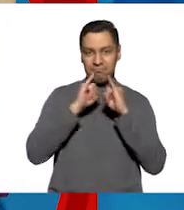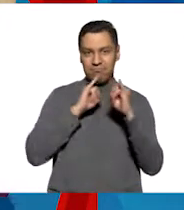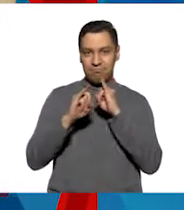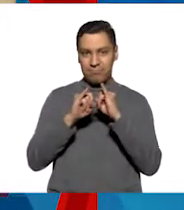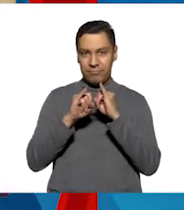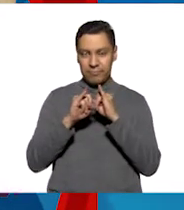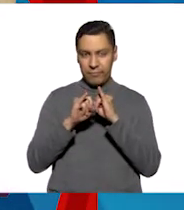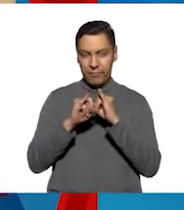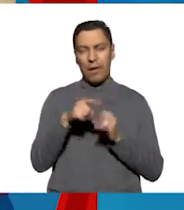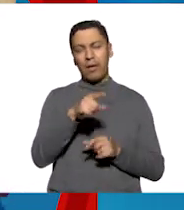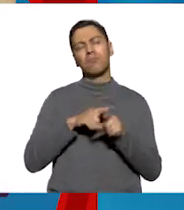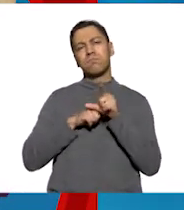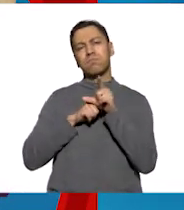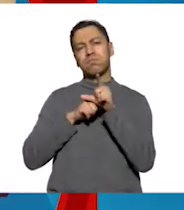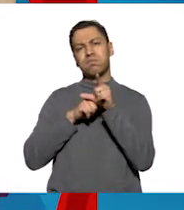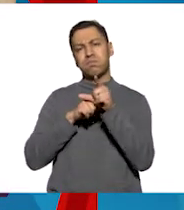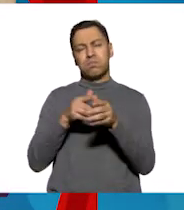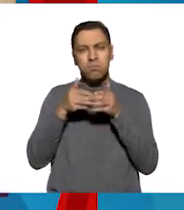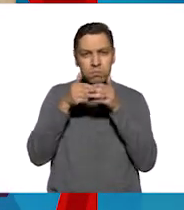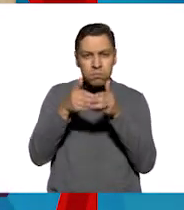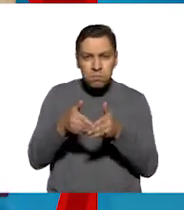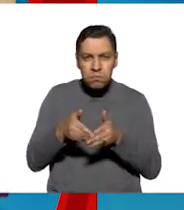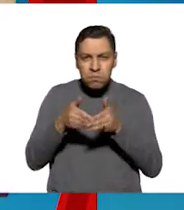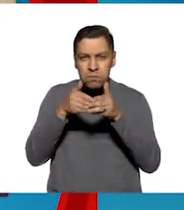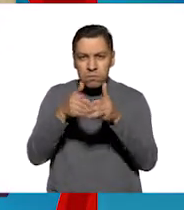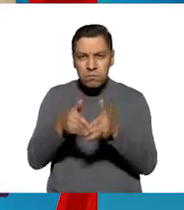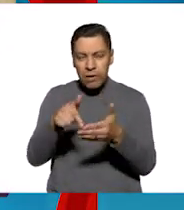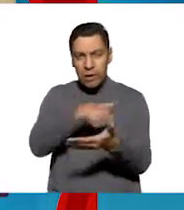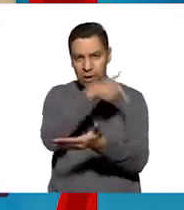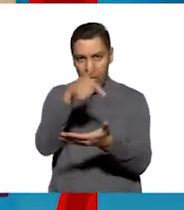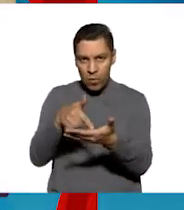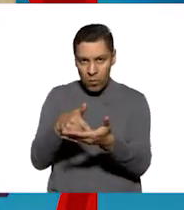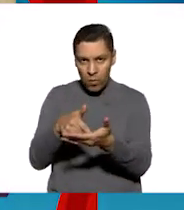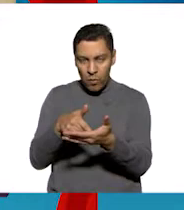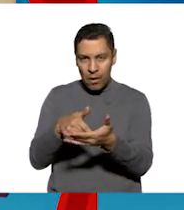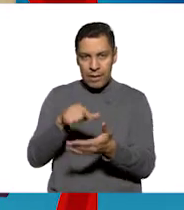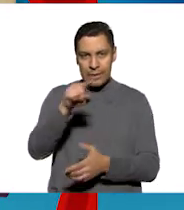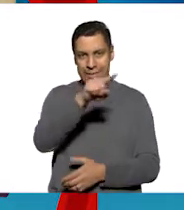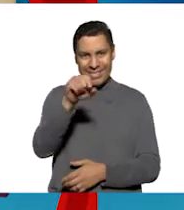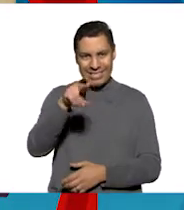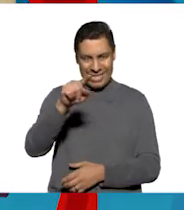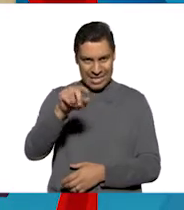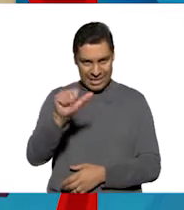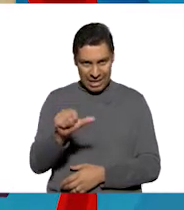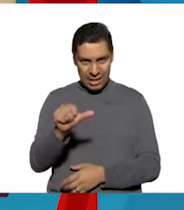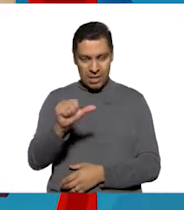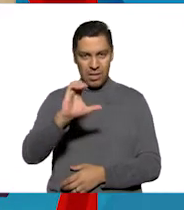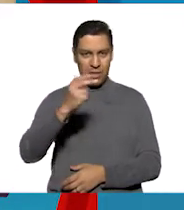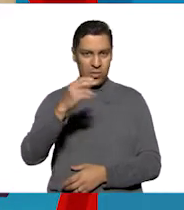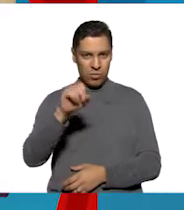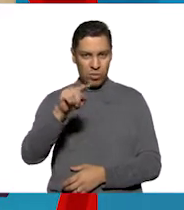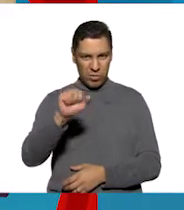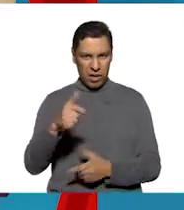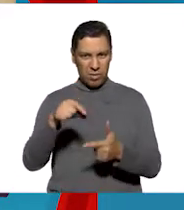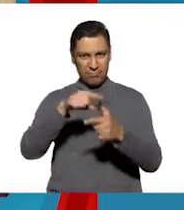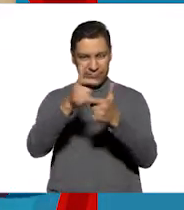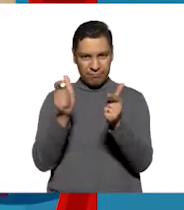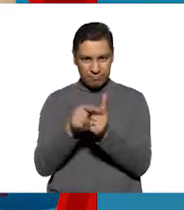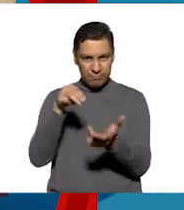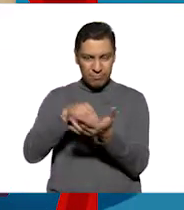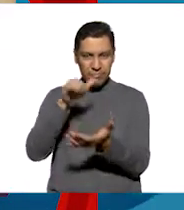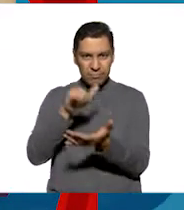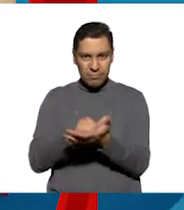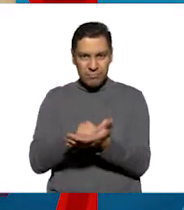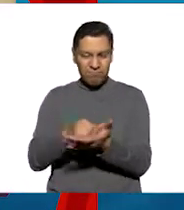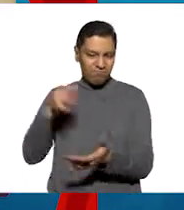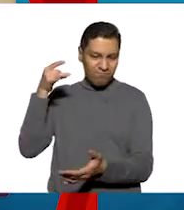Cortés continuó su expedición y en Centla peleó y venció a los mayas chontales. De ellos, recibió como